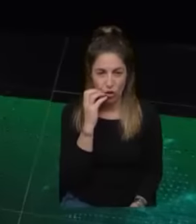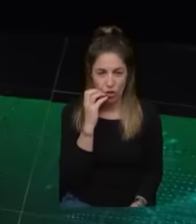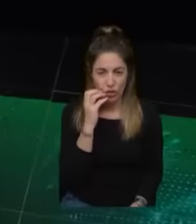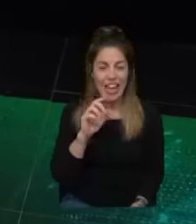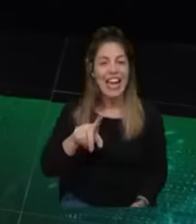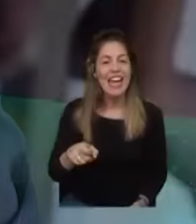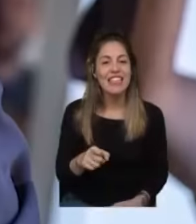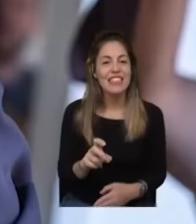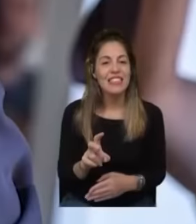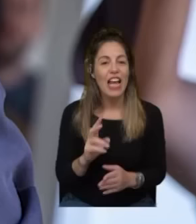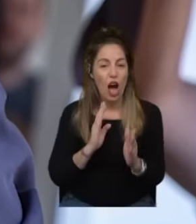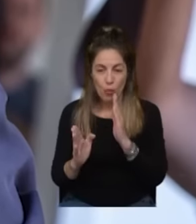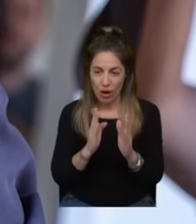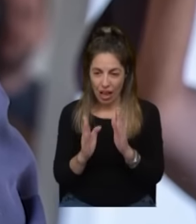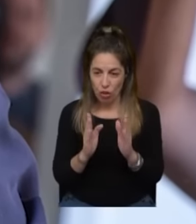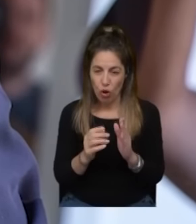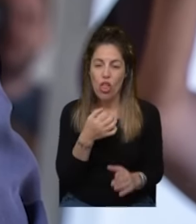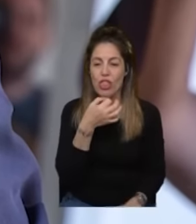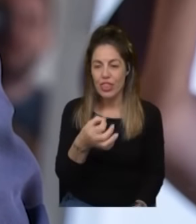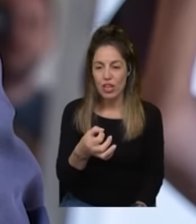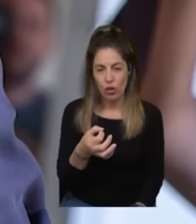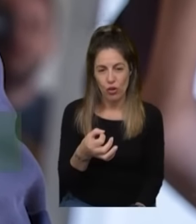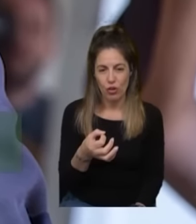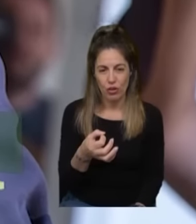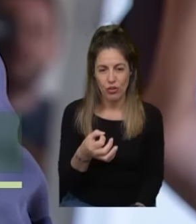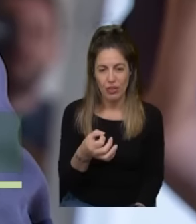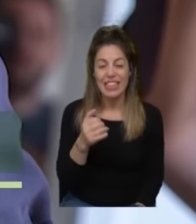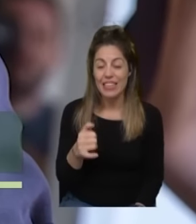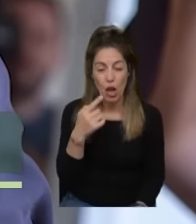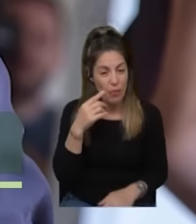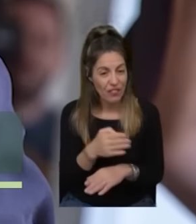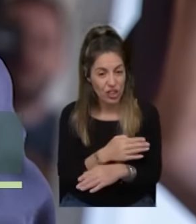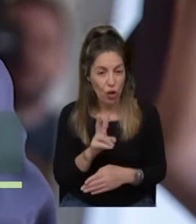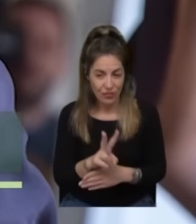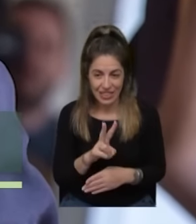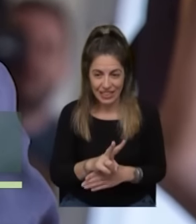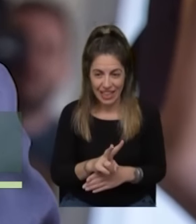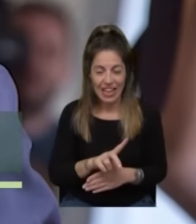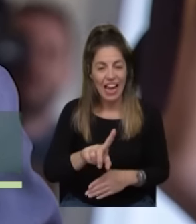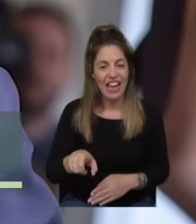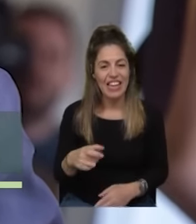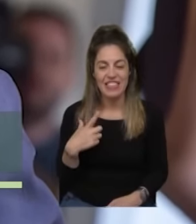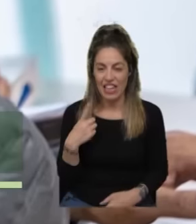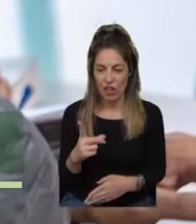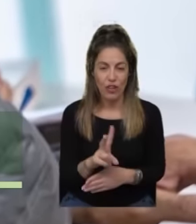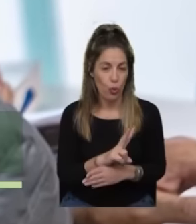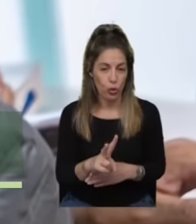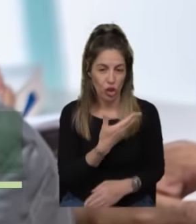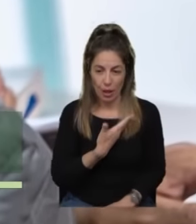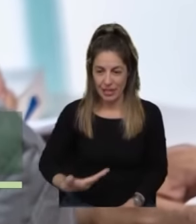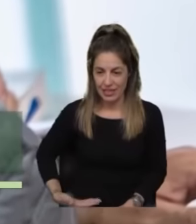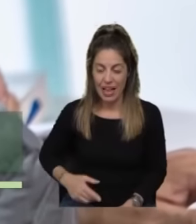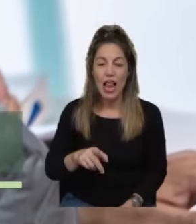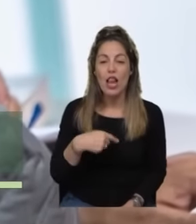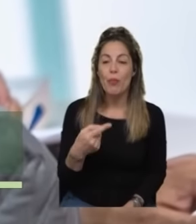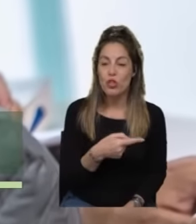ex defensor Marcos Prieto dijo a MBD Noticias que tiene previsto visitar al ex jefe de la custodia presidencial la